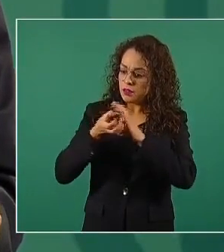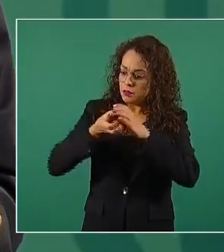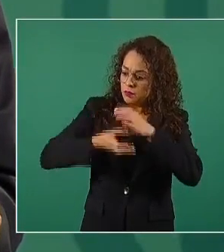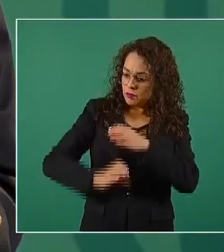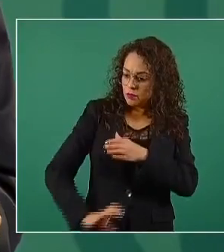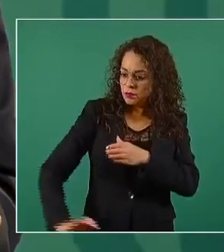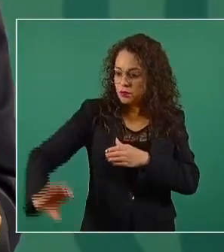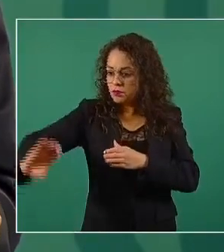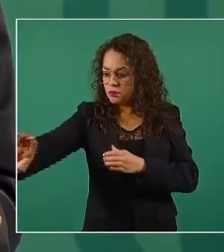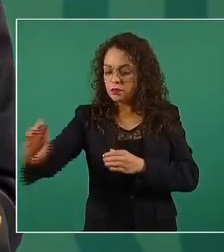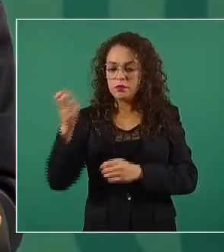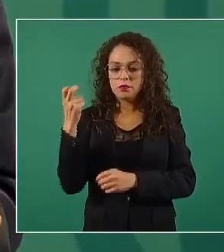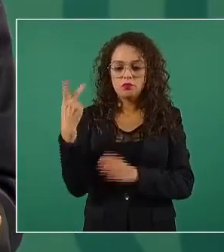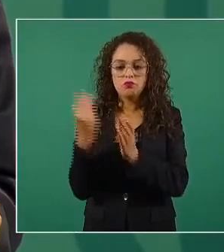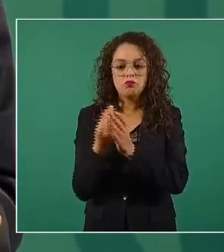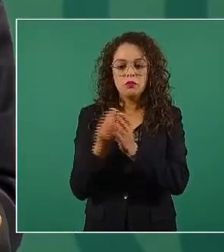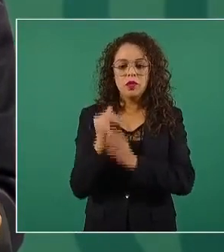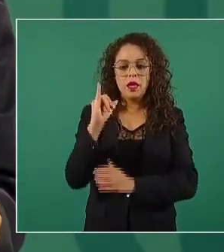Istmo